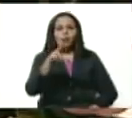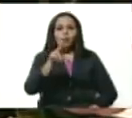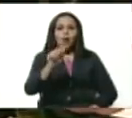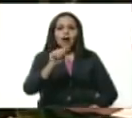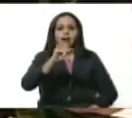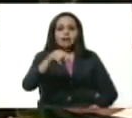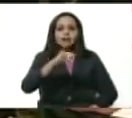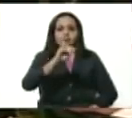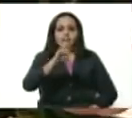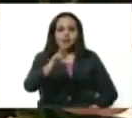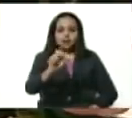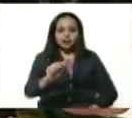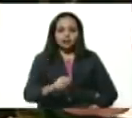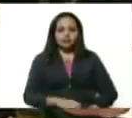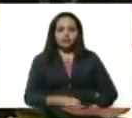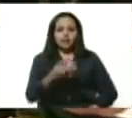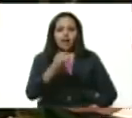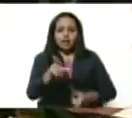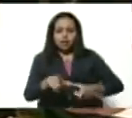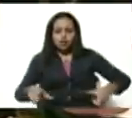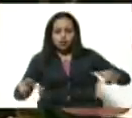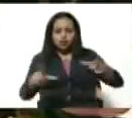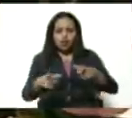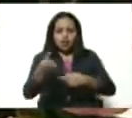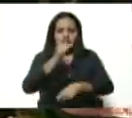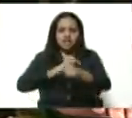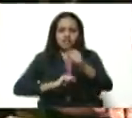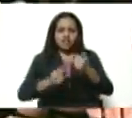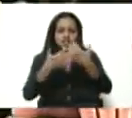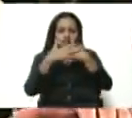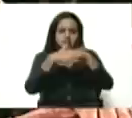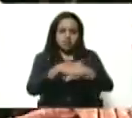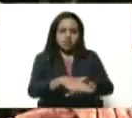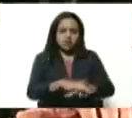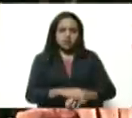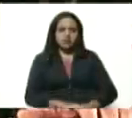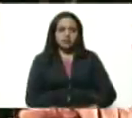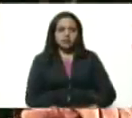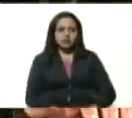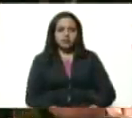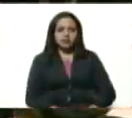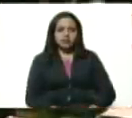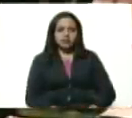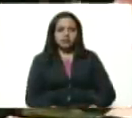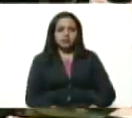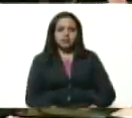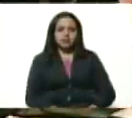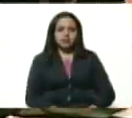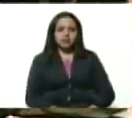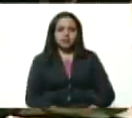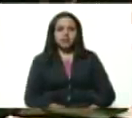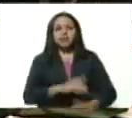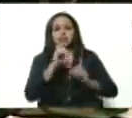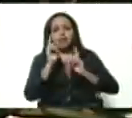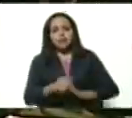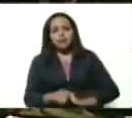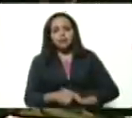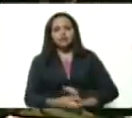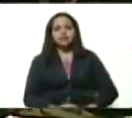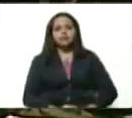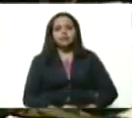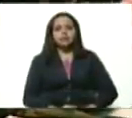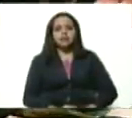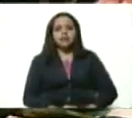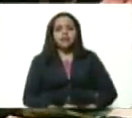establecer la zona operativa de defensa integral temporal urdaneta 1 y también en los